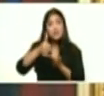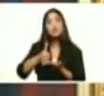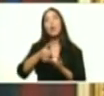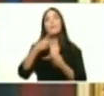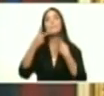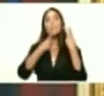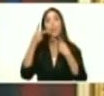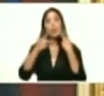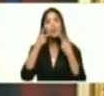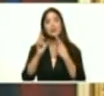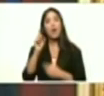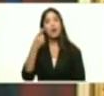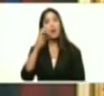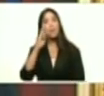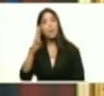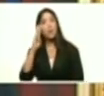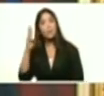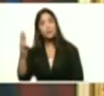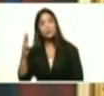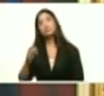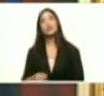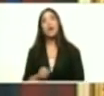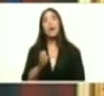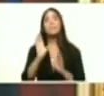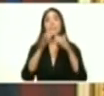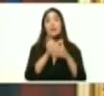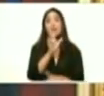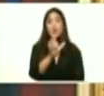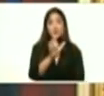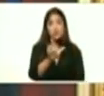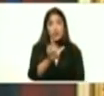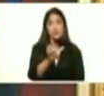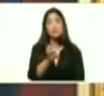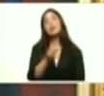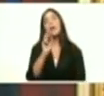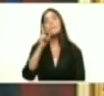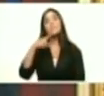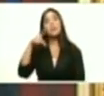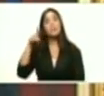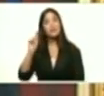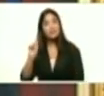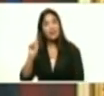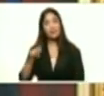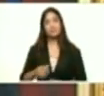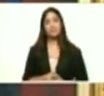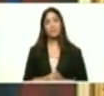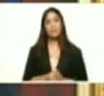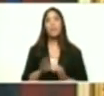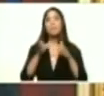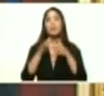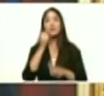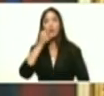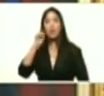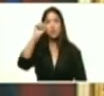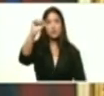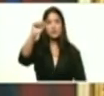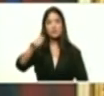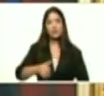de todo el gran polo patriótico, del Partido Socialista Unido de Venezuela, del PPT, del Partido Comunista,